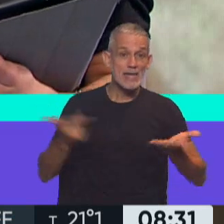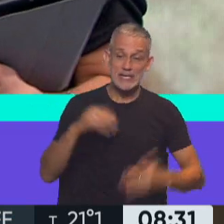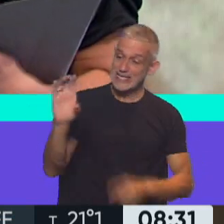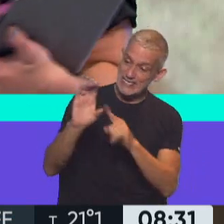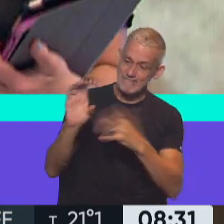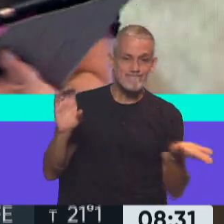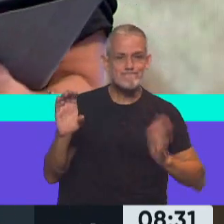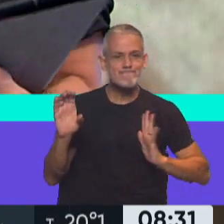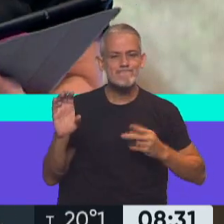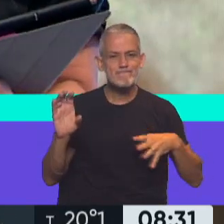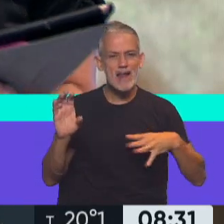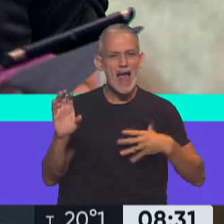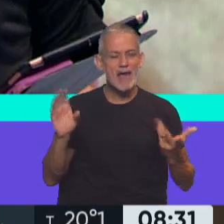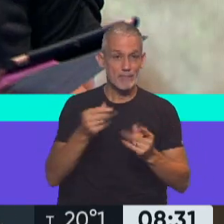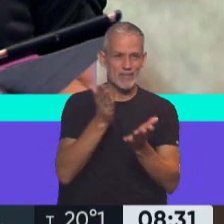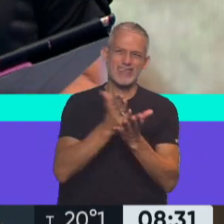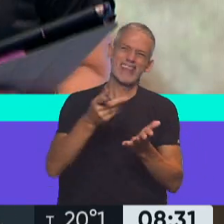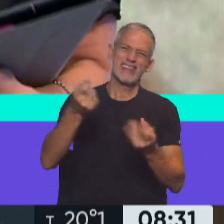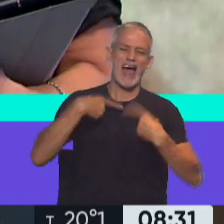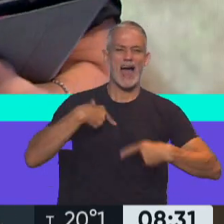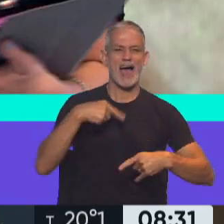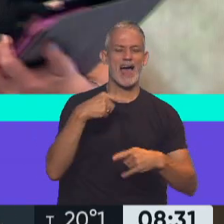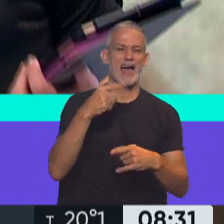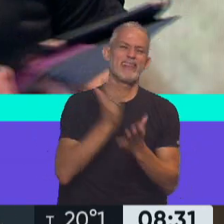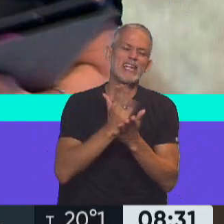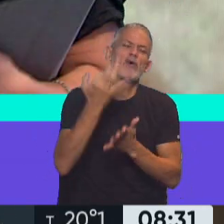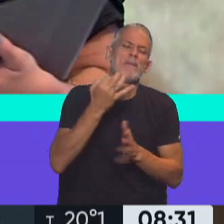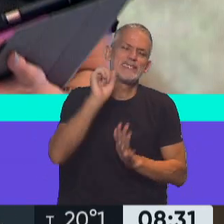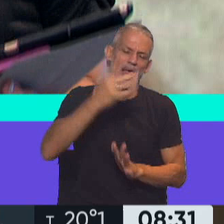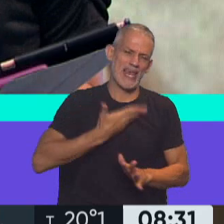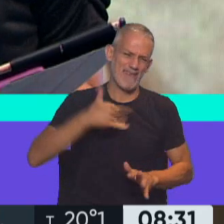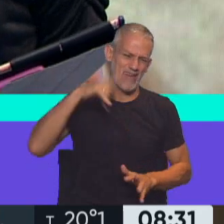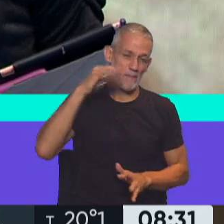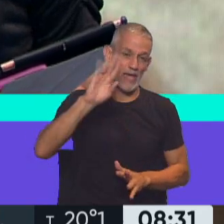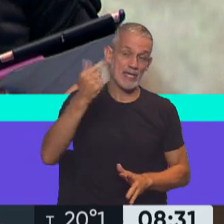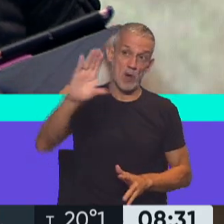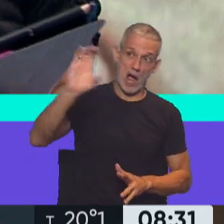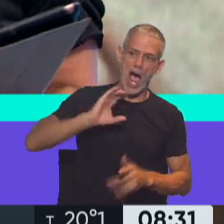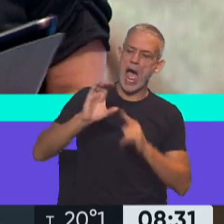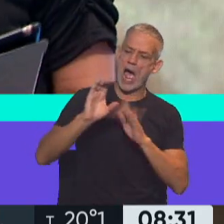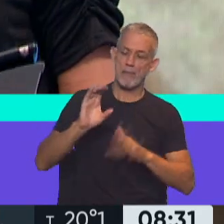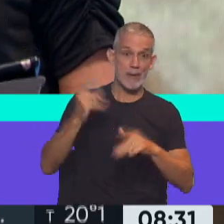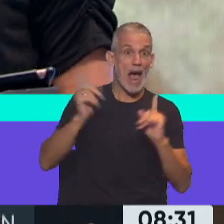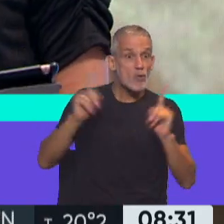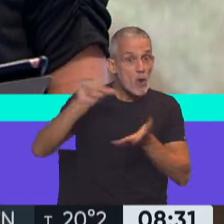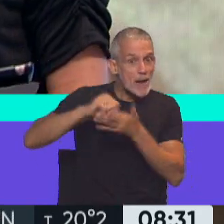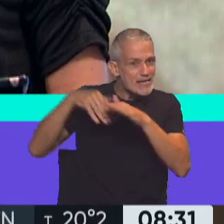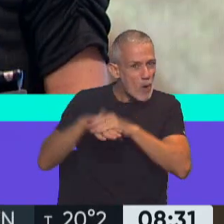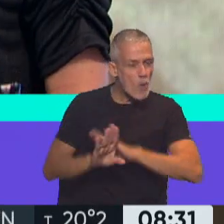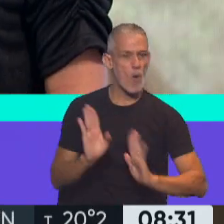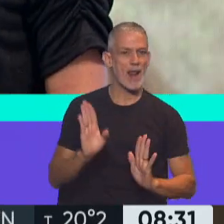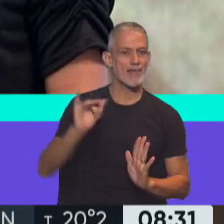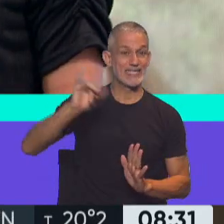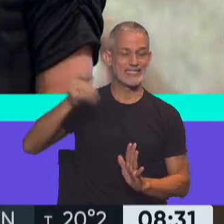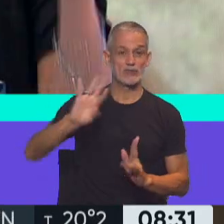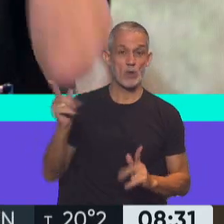usaron esos de esos derechos especiales de giro porque por ahí no los necesitaron los guardar ahora ahí no hay una discusión sobre si pueden